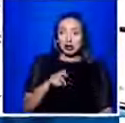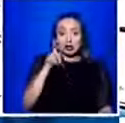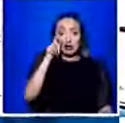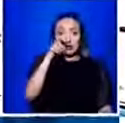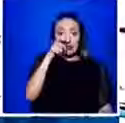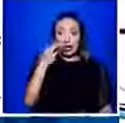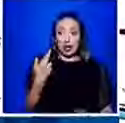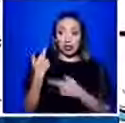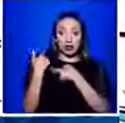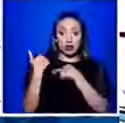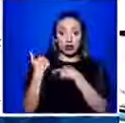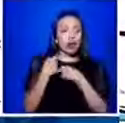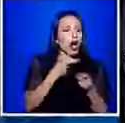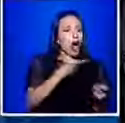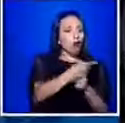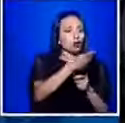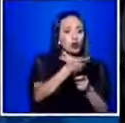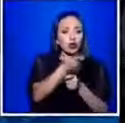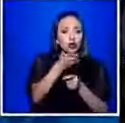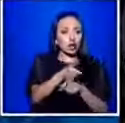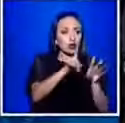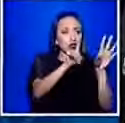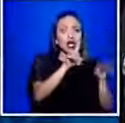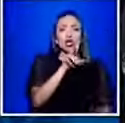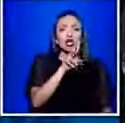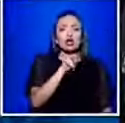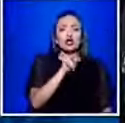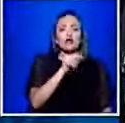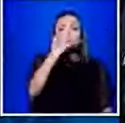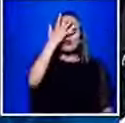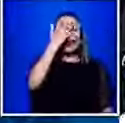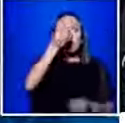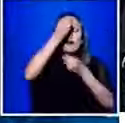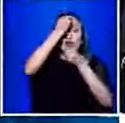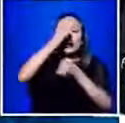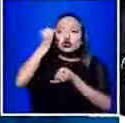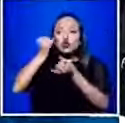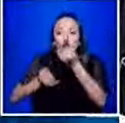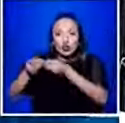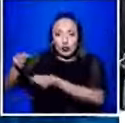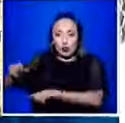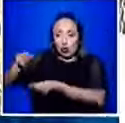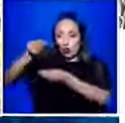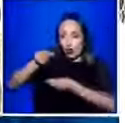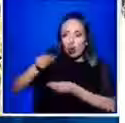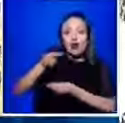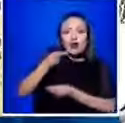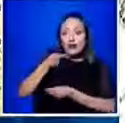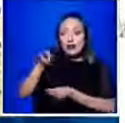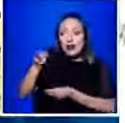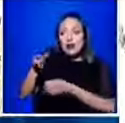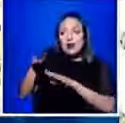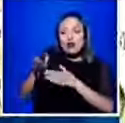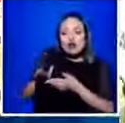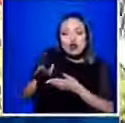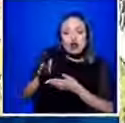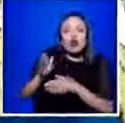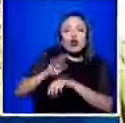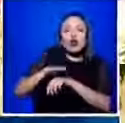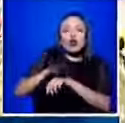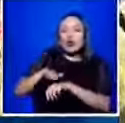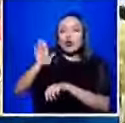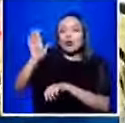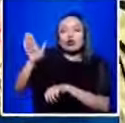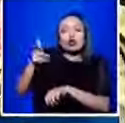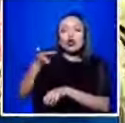de la investigación no acusó a los uniformados y se basó en el informe de exhumación que señala que la militar murió a causa de un edema